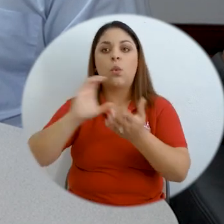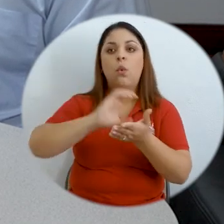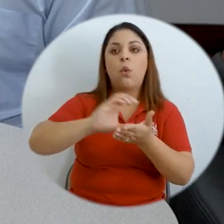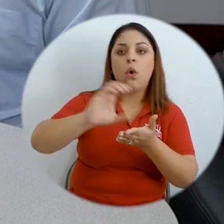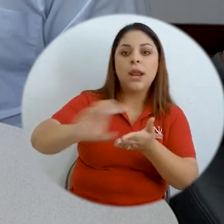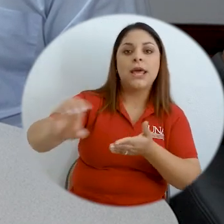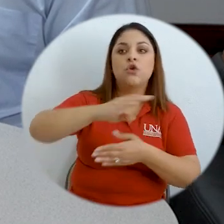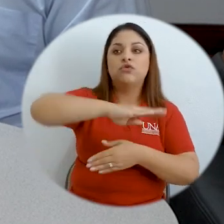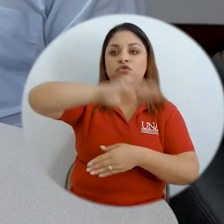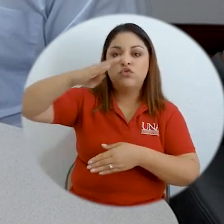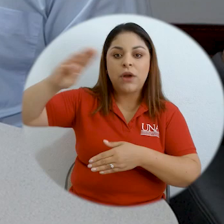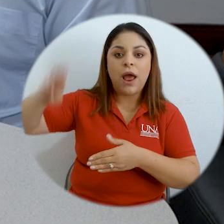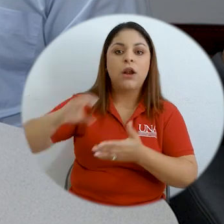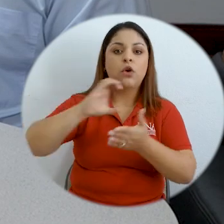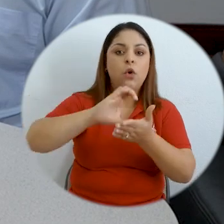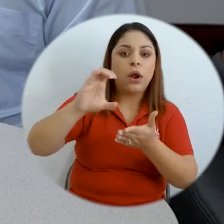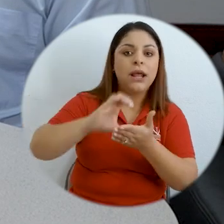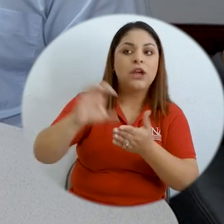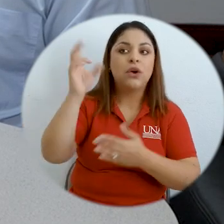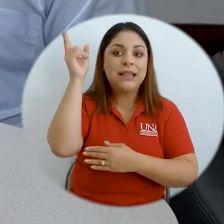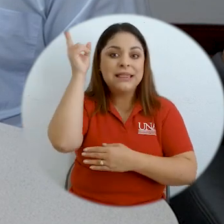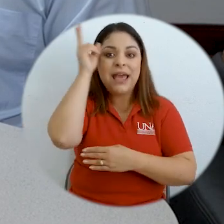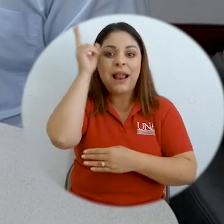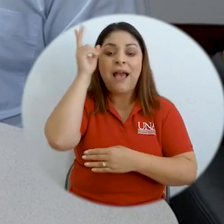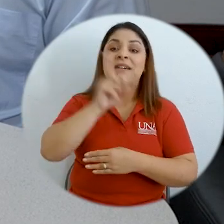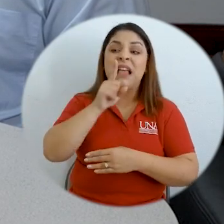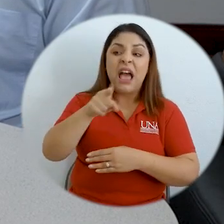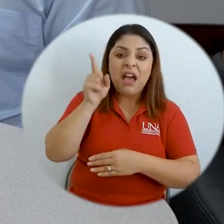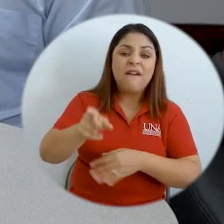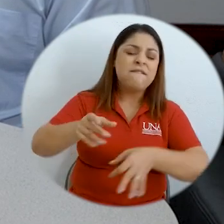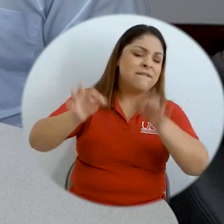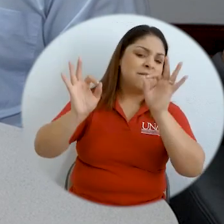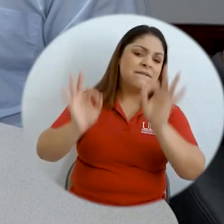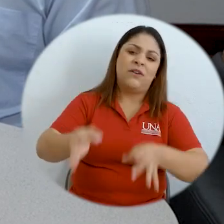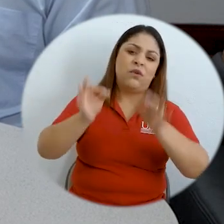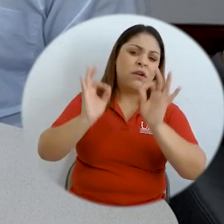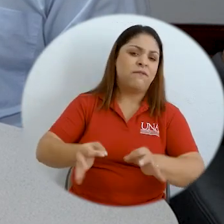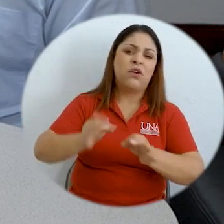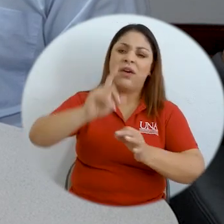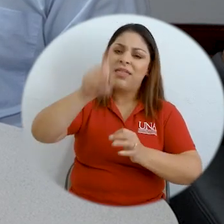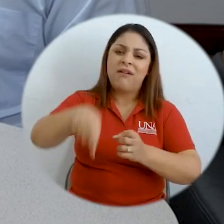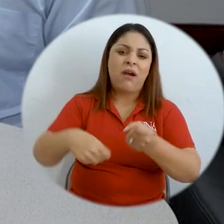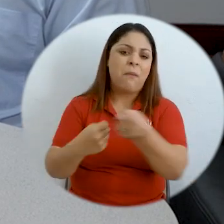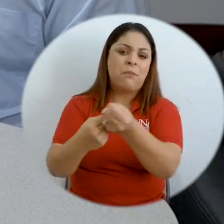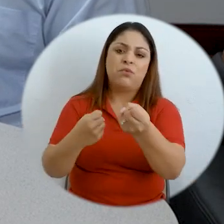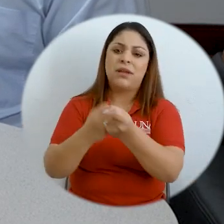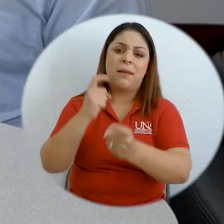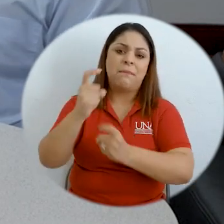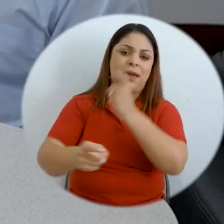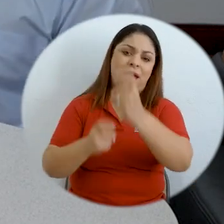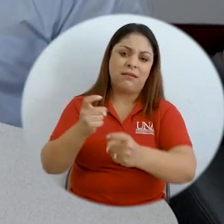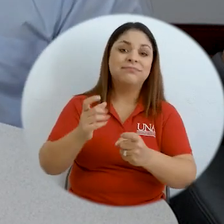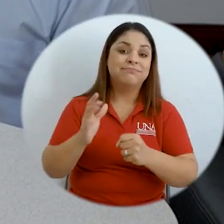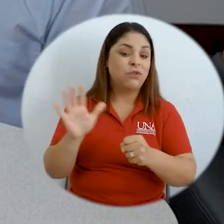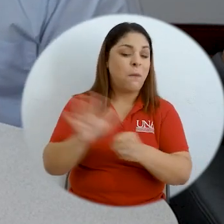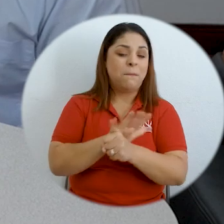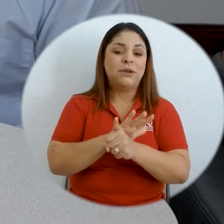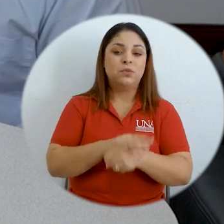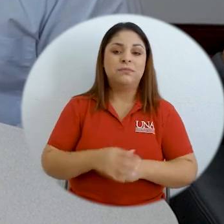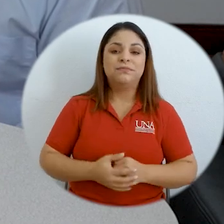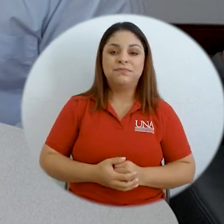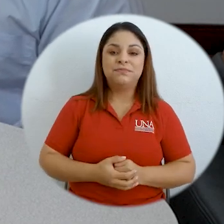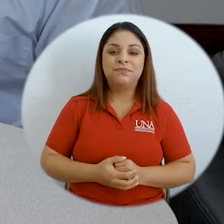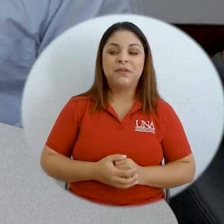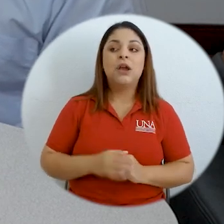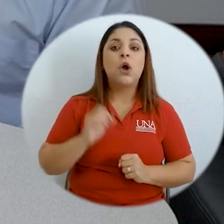colegios rurales, colegios indígenas, donde obligatoriamente esa población requiere el apoyo de beca total. Y don Francisco, usted podría explicarnos